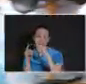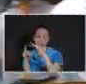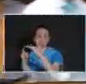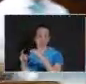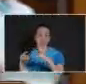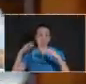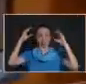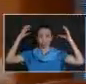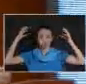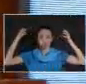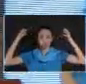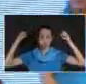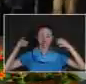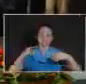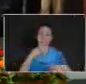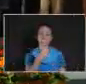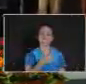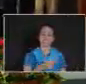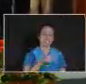Este equipo que tenemos